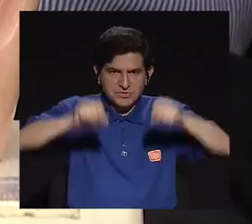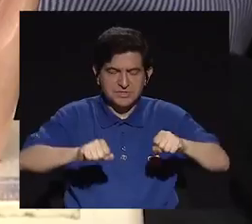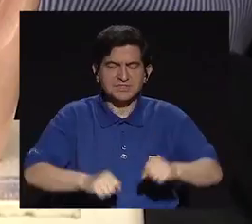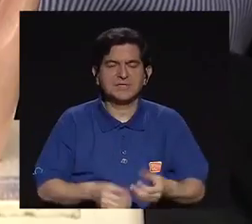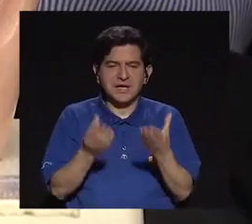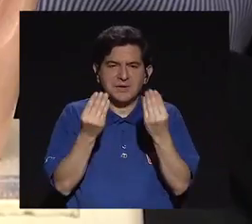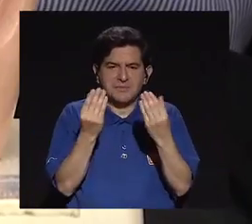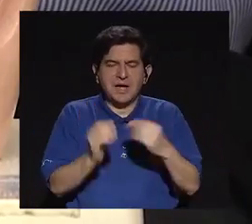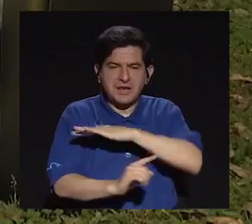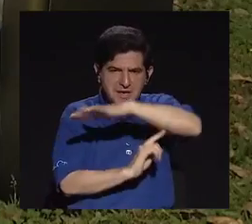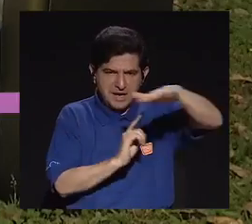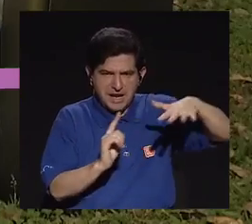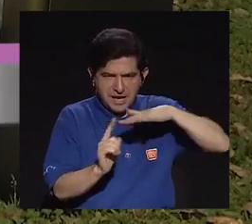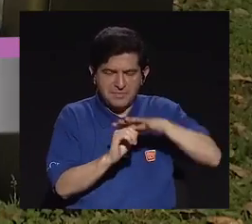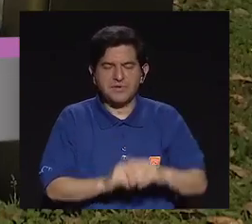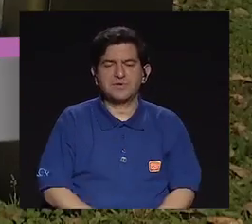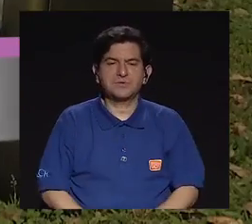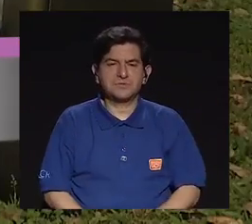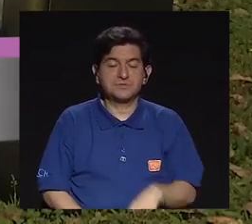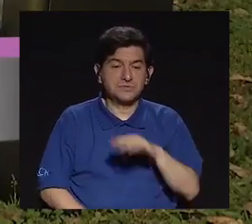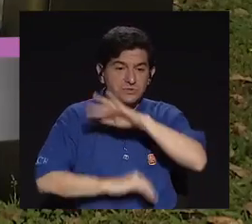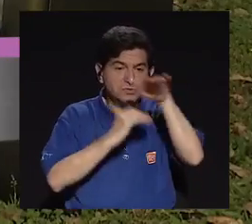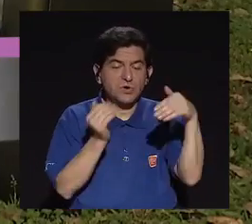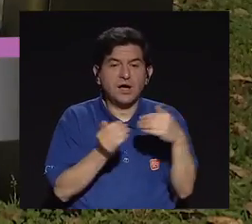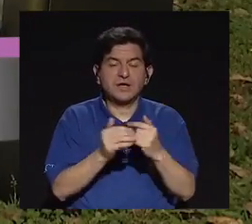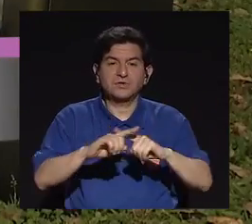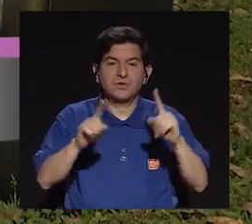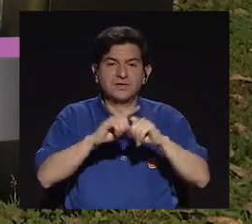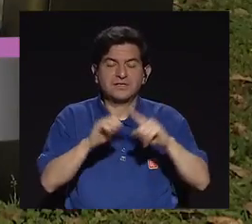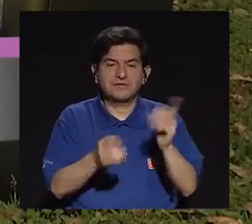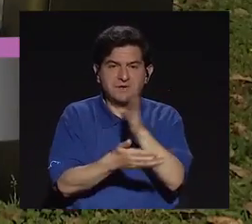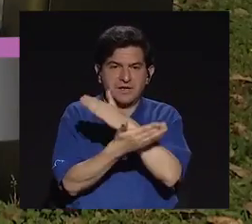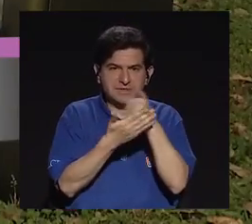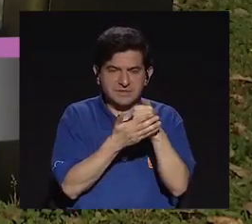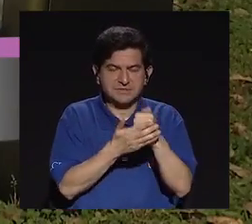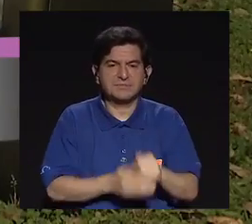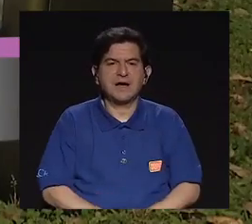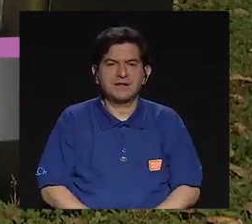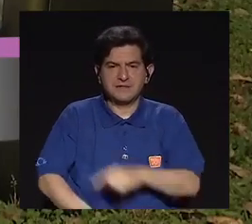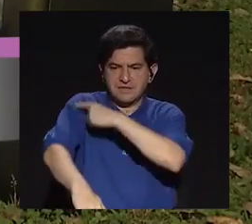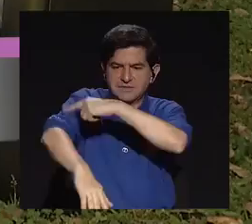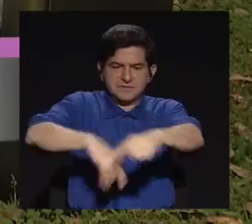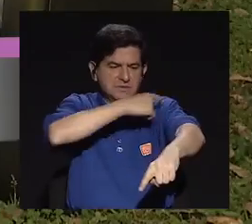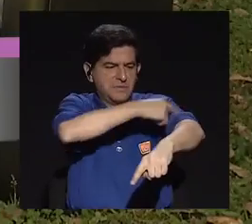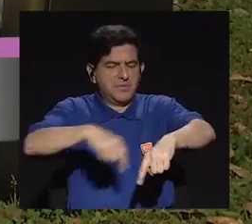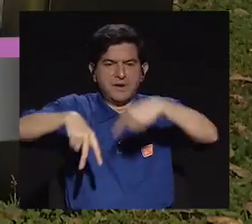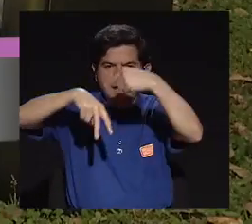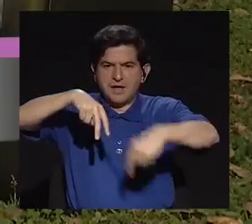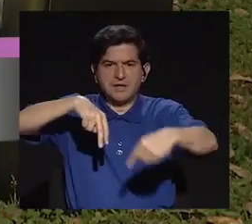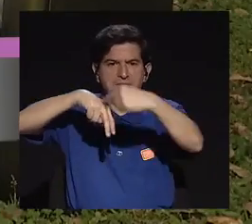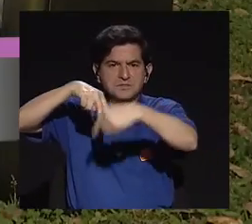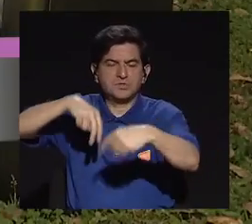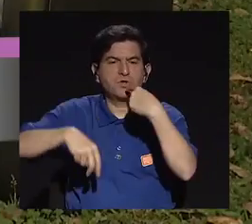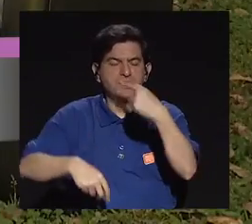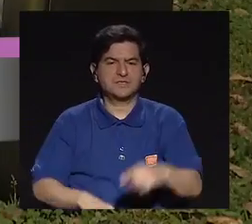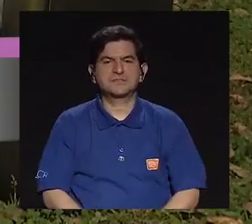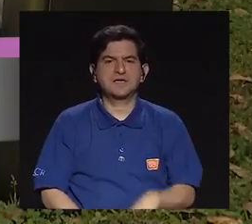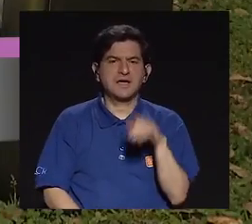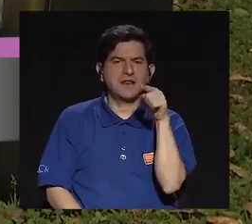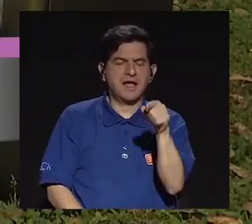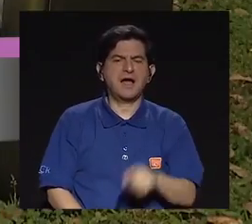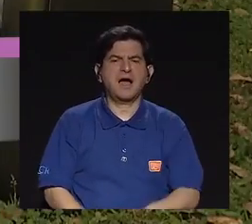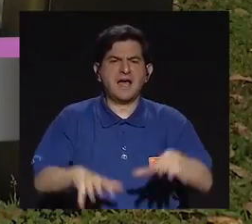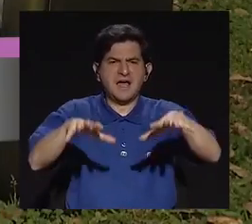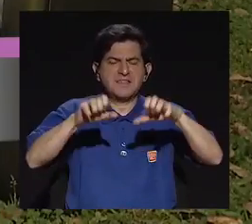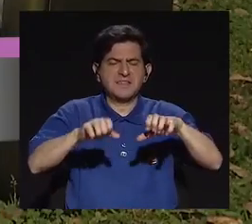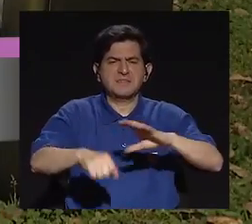nervioso periférico, o sea, los nervios que van a todas las extremidades, que le dicen al cerebro en qué posición tiene el